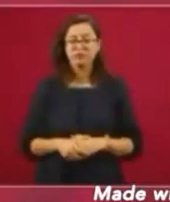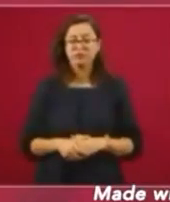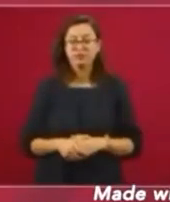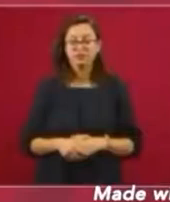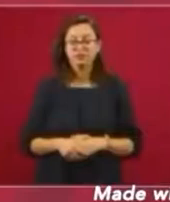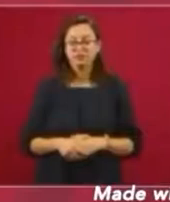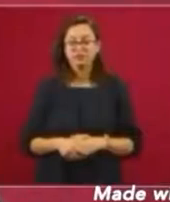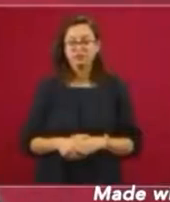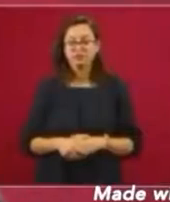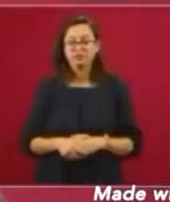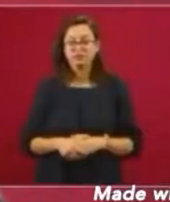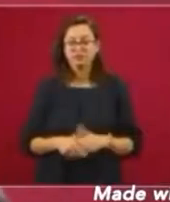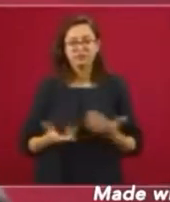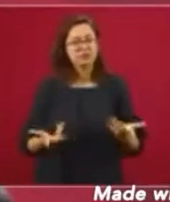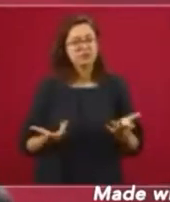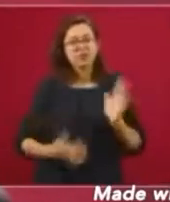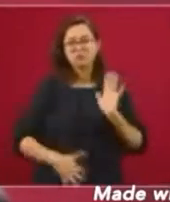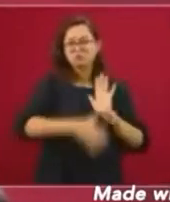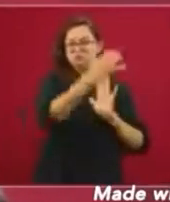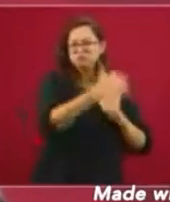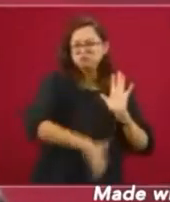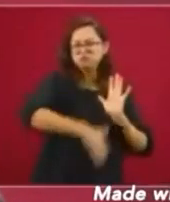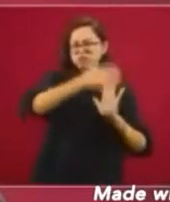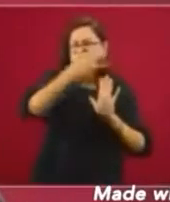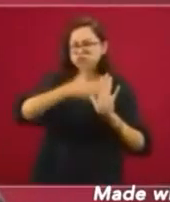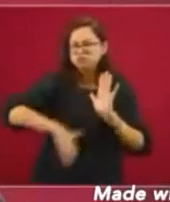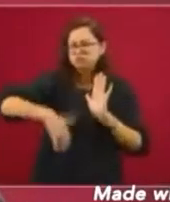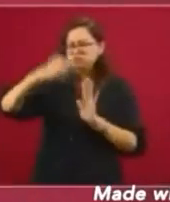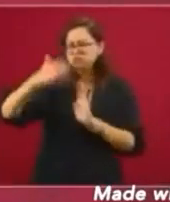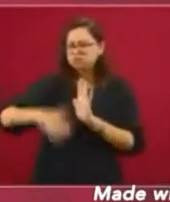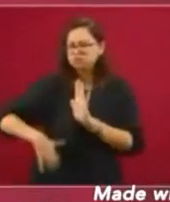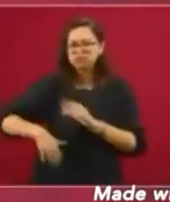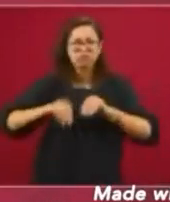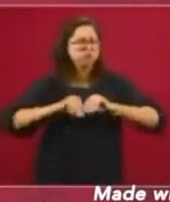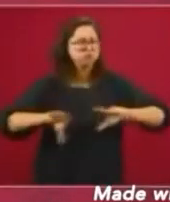Y las columnas, los articulistas.